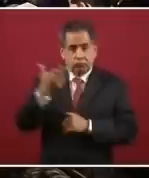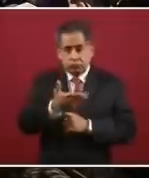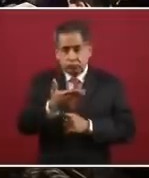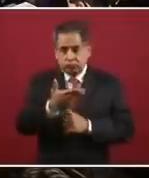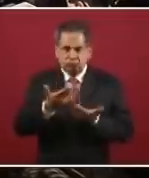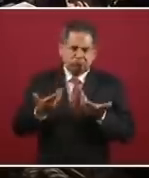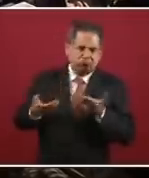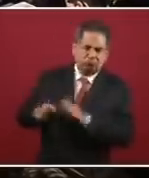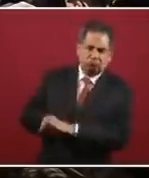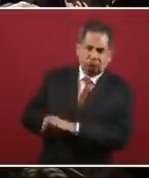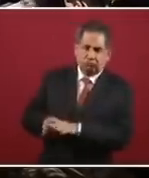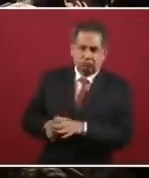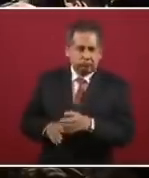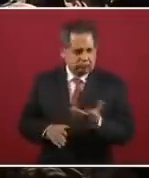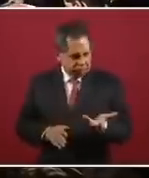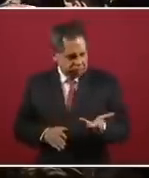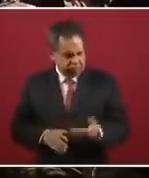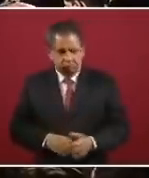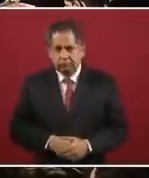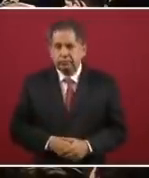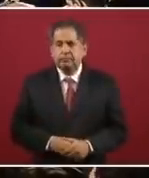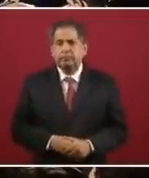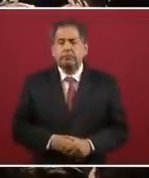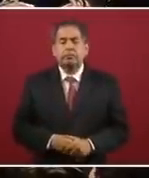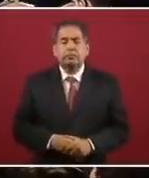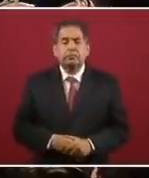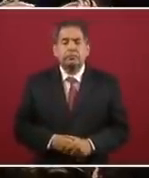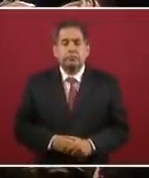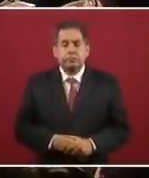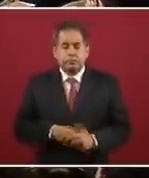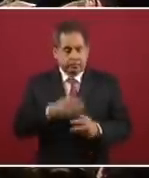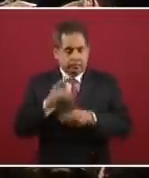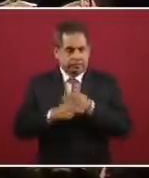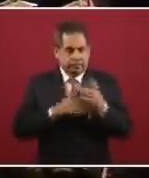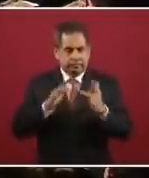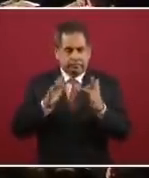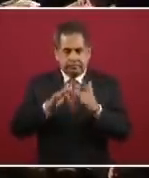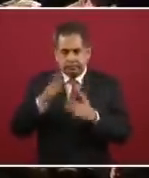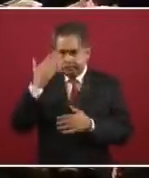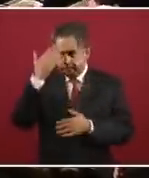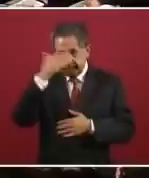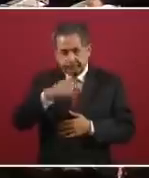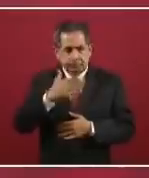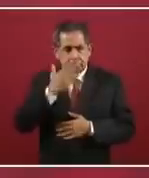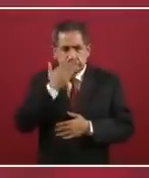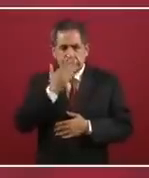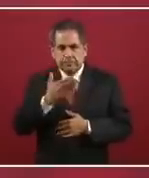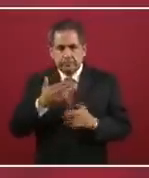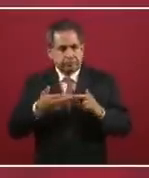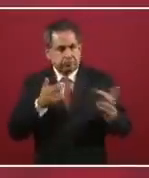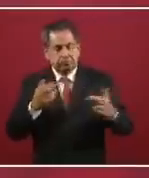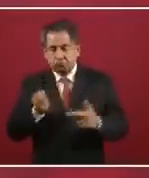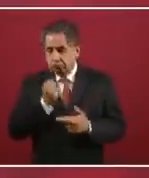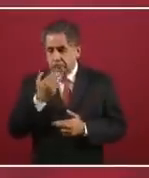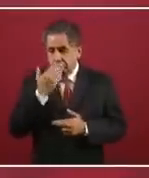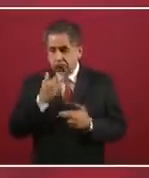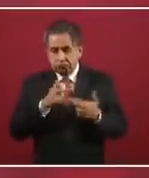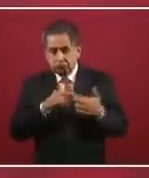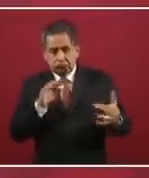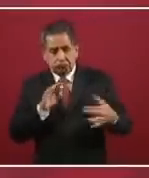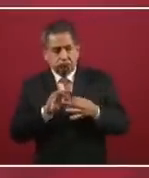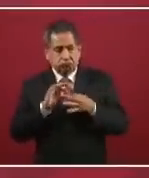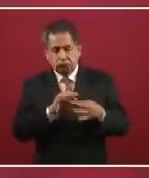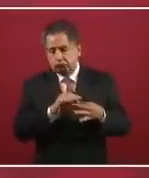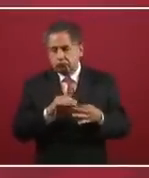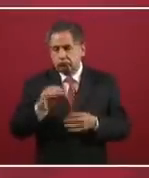de centroamericanos. Gracias. Sí, vamos a estar en comunicación. Como sabe usted, tenemos una muy buena relación, por fortuna, con la